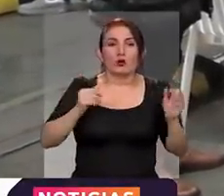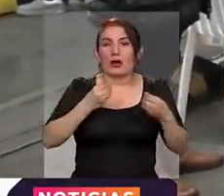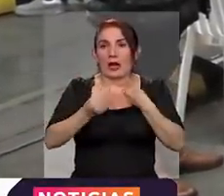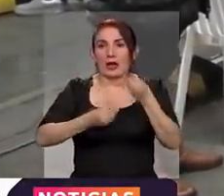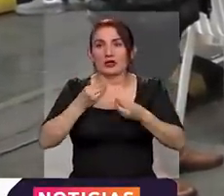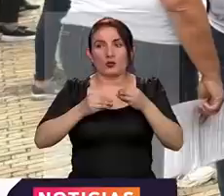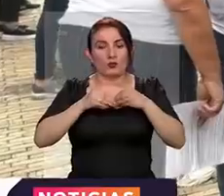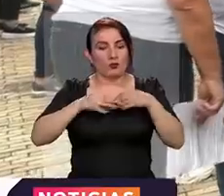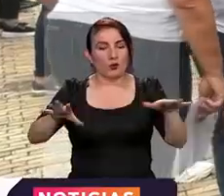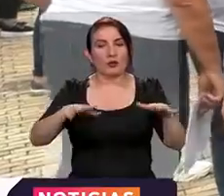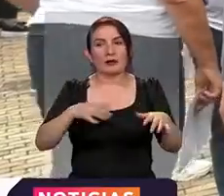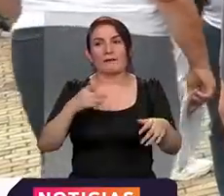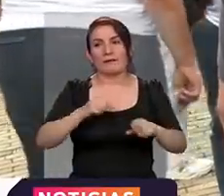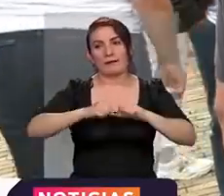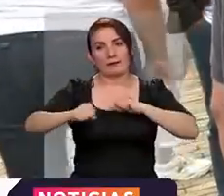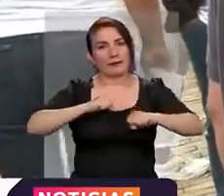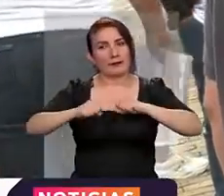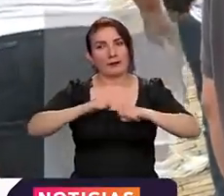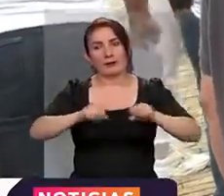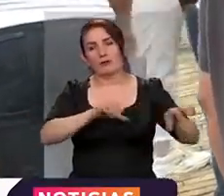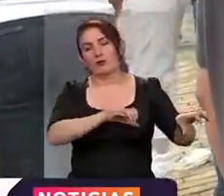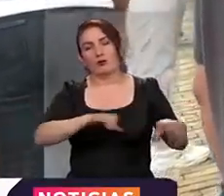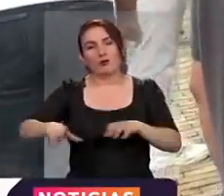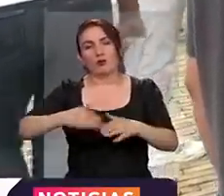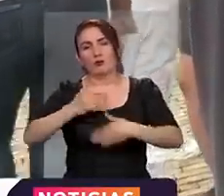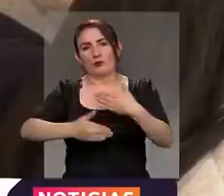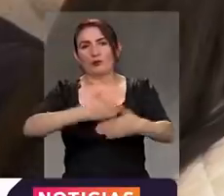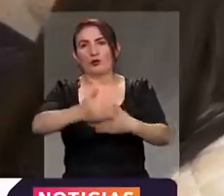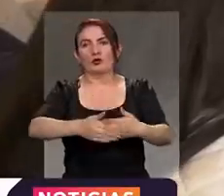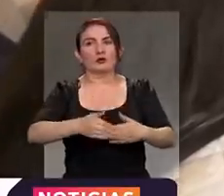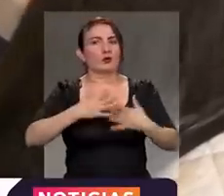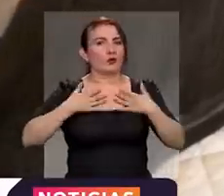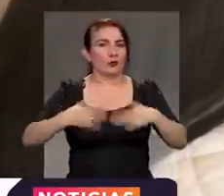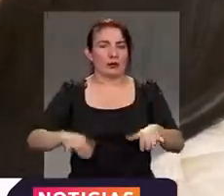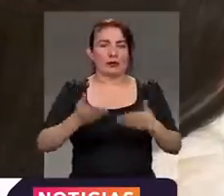y por lo tanto sus actuaciones serán procesadas como las de cualquier servidor público.